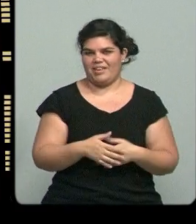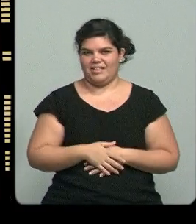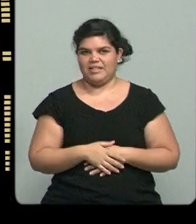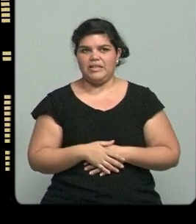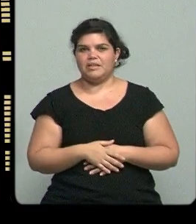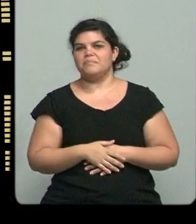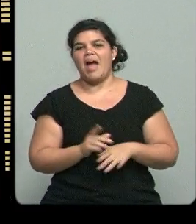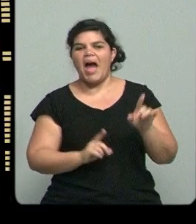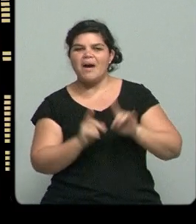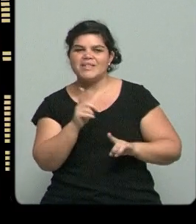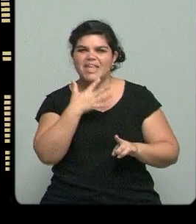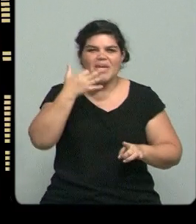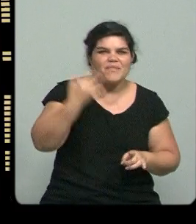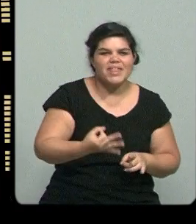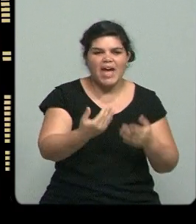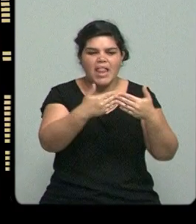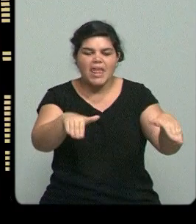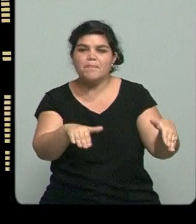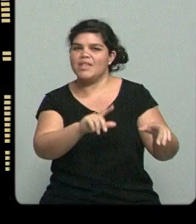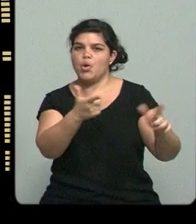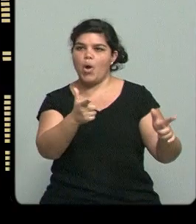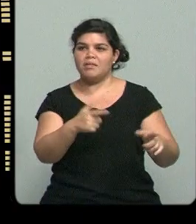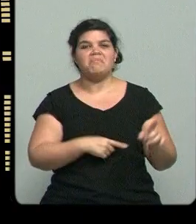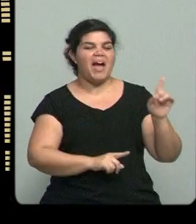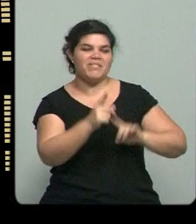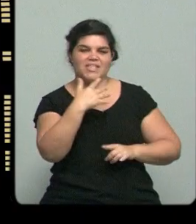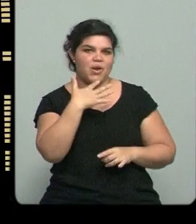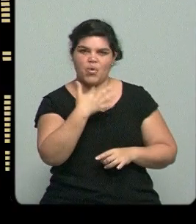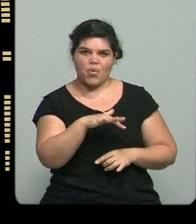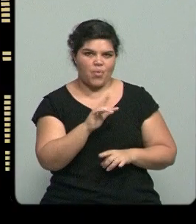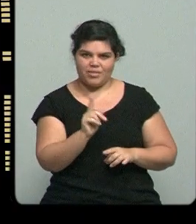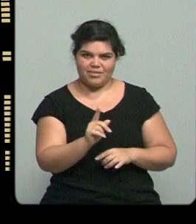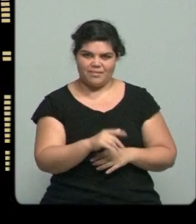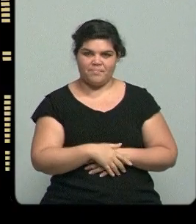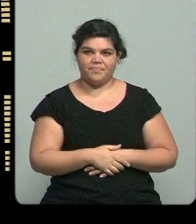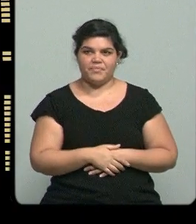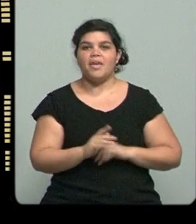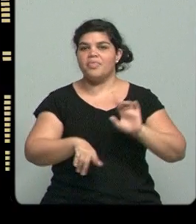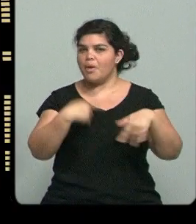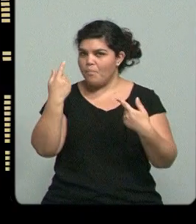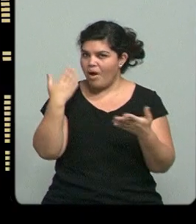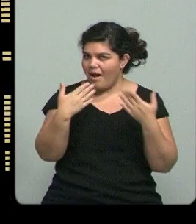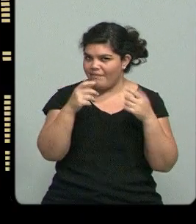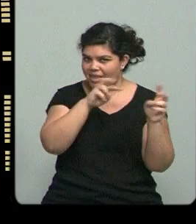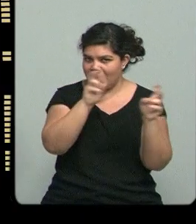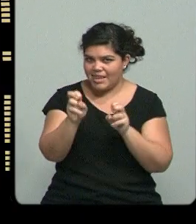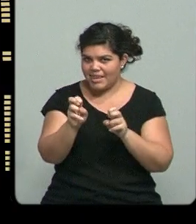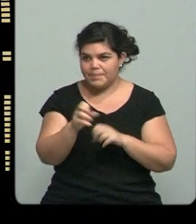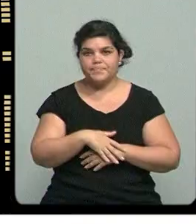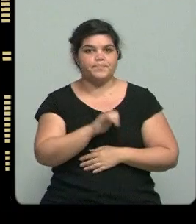autoimpuestas que reales, ¿no, Leticia? Sí, que se dan por desconocimiento. Tal cual. Bueno, enseguida hablamos de eso, ¿te parece? Sí, cómo